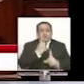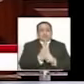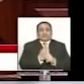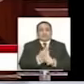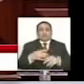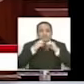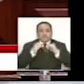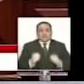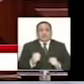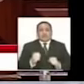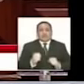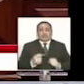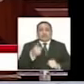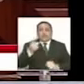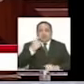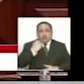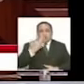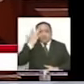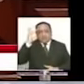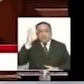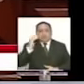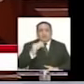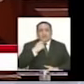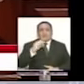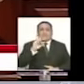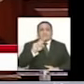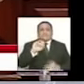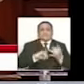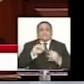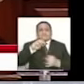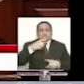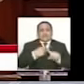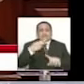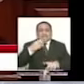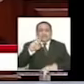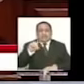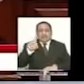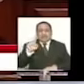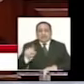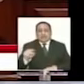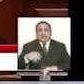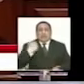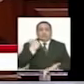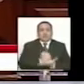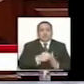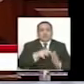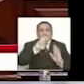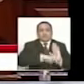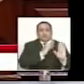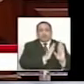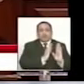solamente tenía una o dos tareas, entre otras realizar elecciones limpias. Pero aquí ha lanzado una serie de